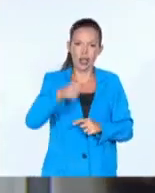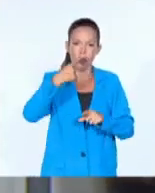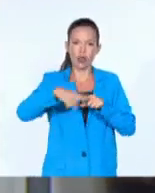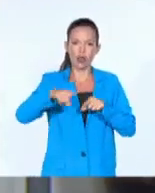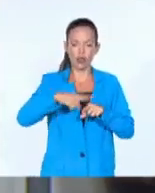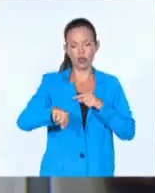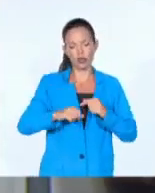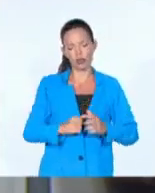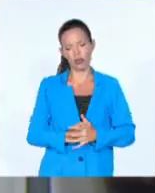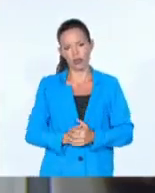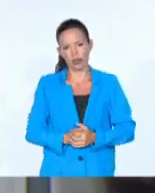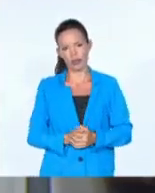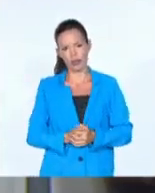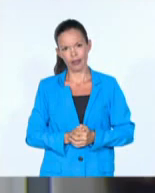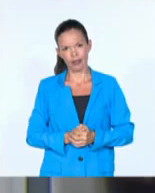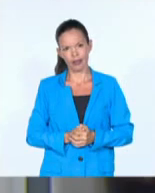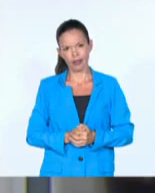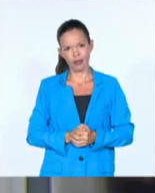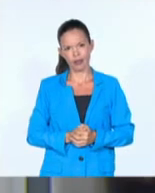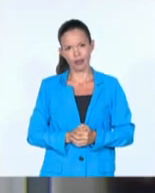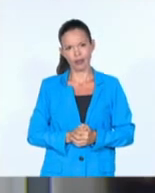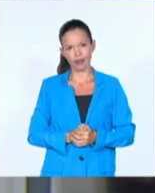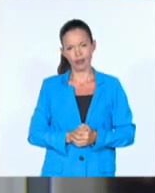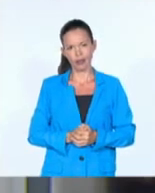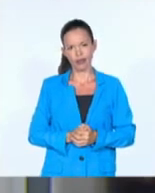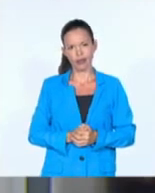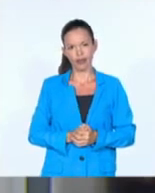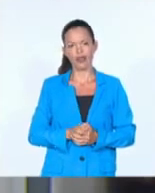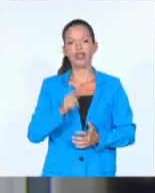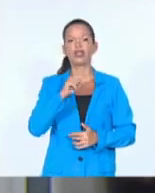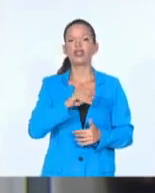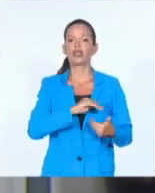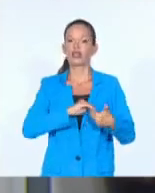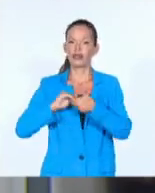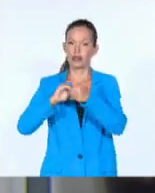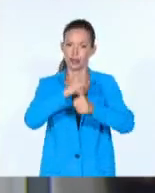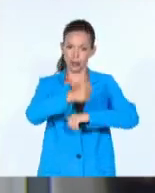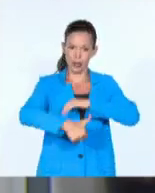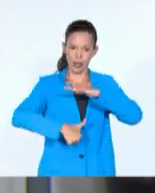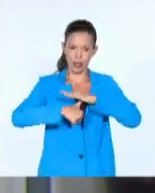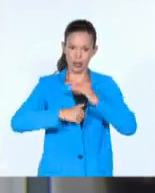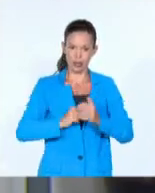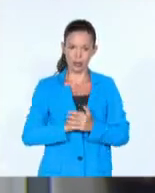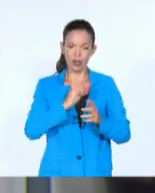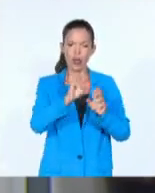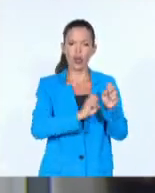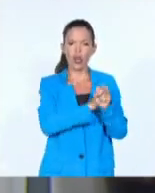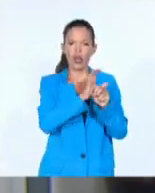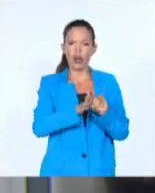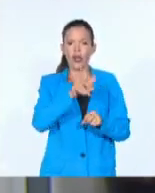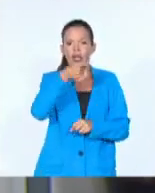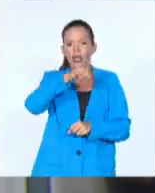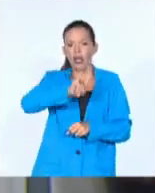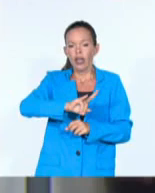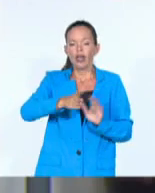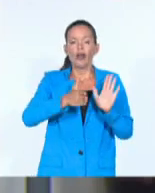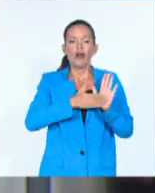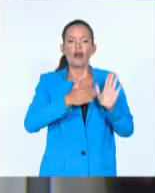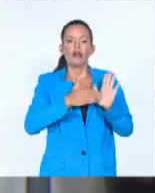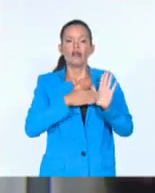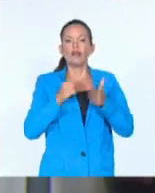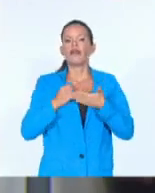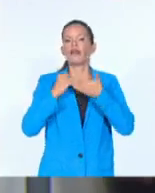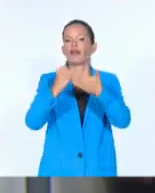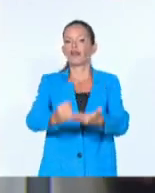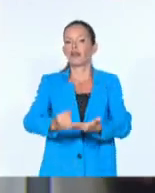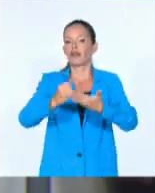servicios en 59 naciones señor presidente la covid 19 evidenció que la cooperación global es